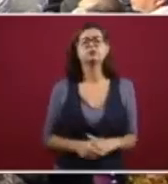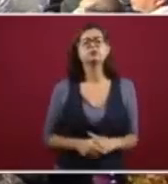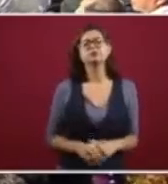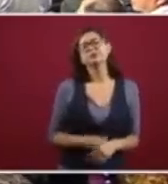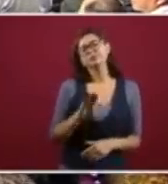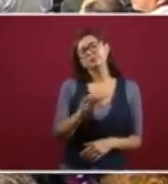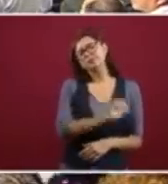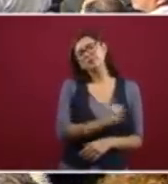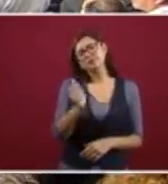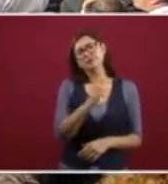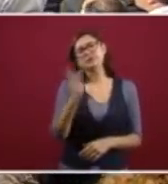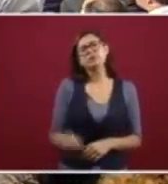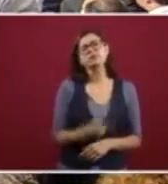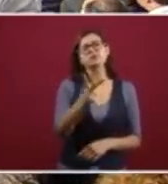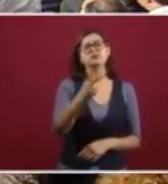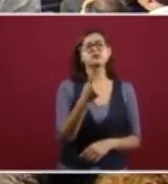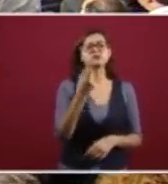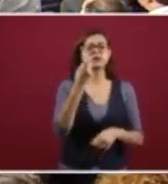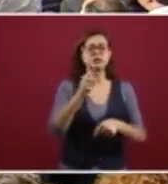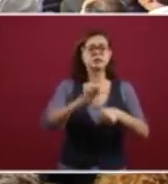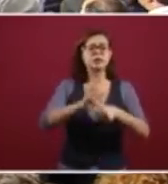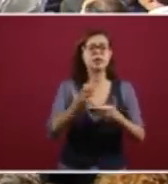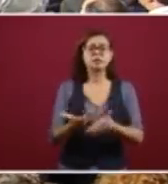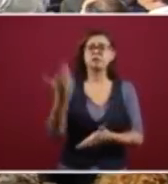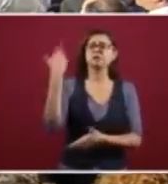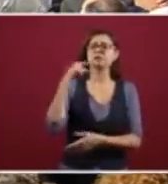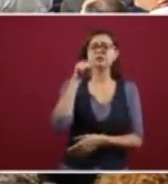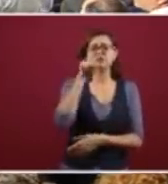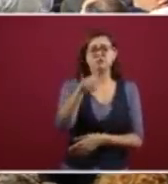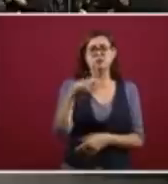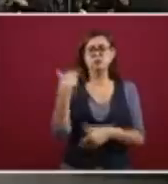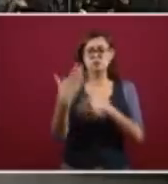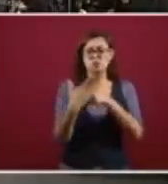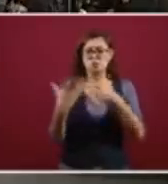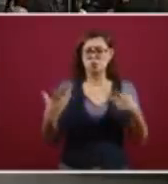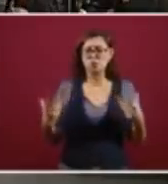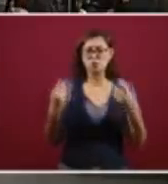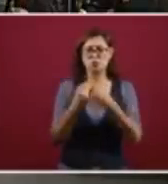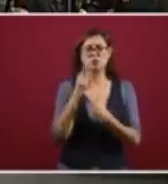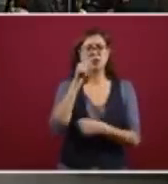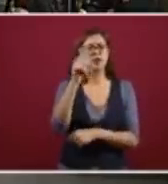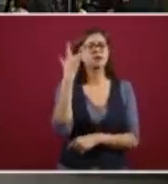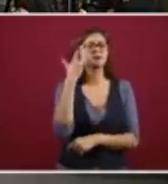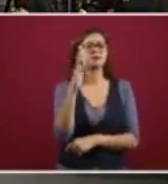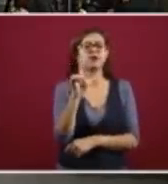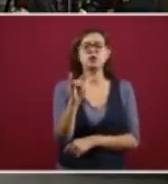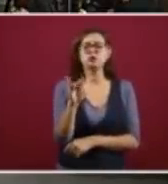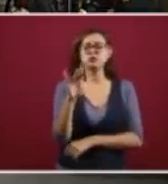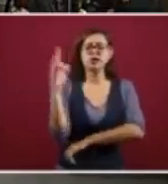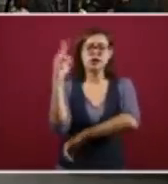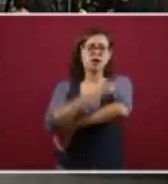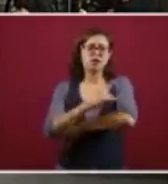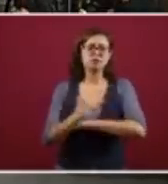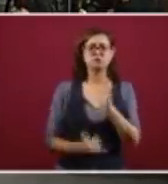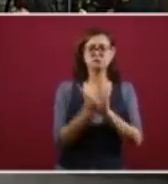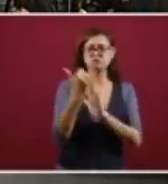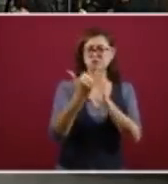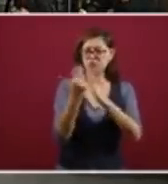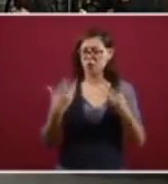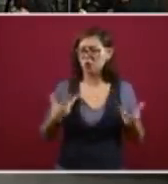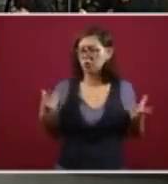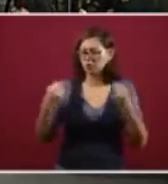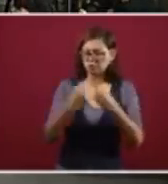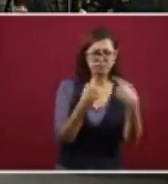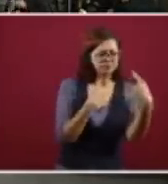semana pasada usted se reunió con todos los actores que participaran en la construcción del aeropuerto de Santa Lucía. Usted declaró que es un tema de